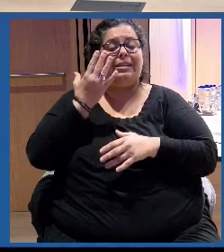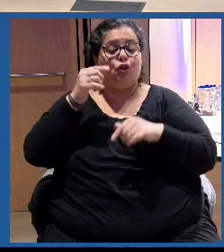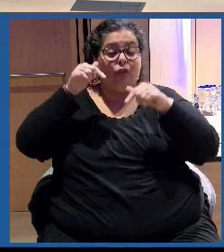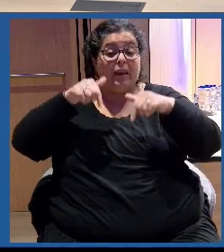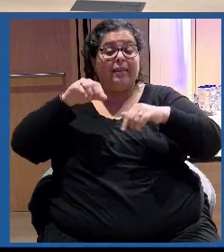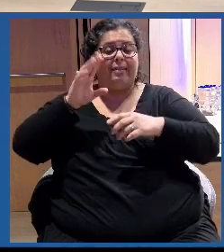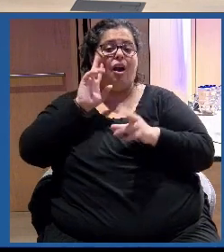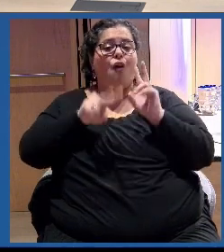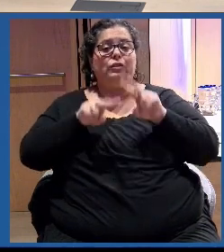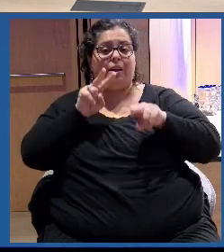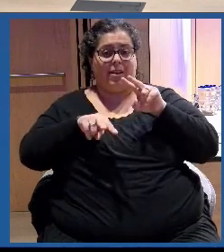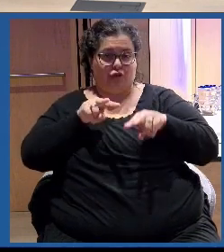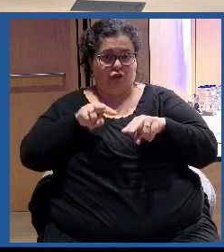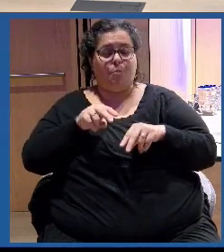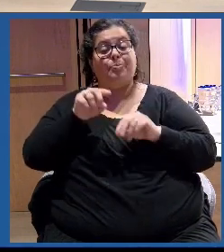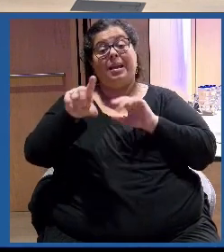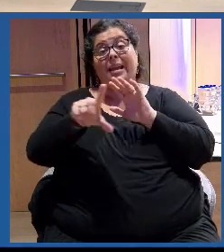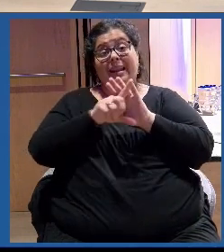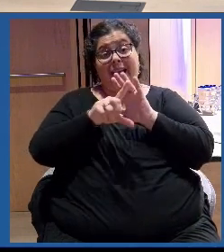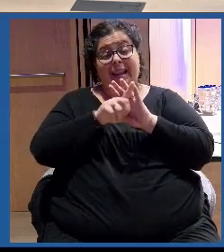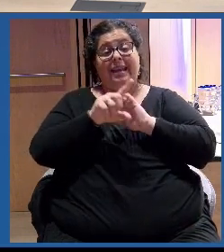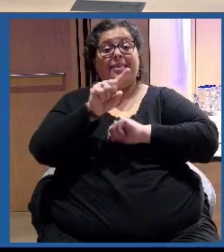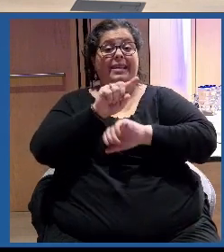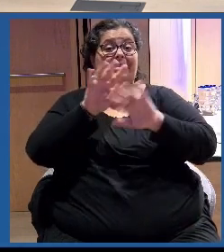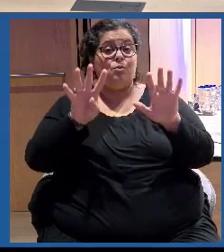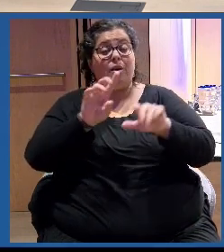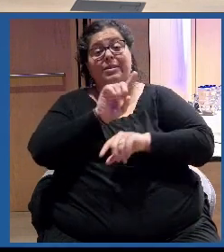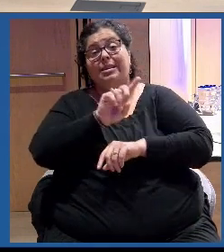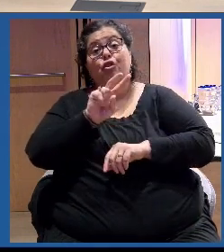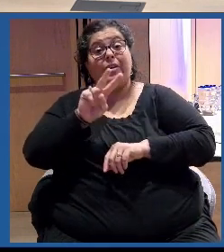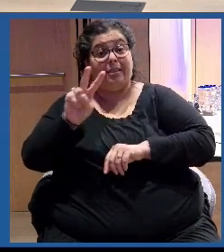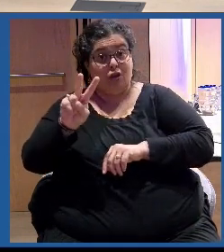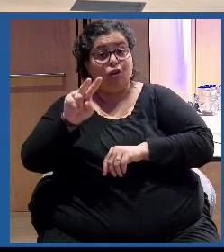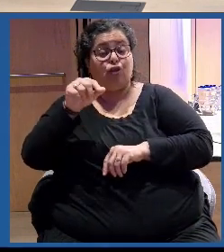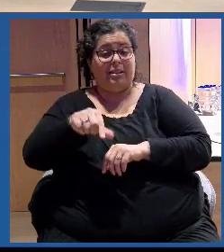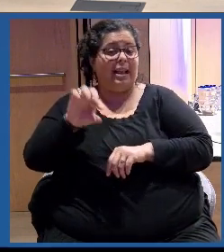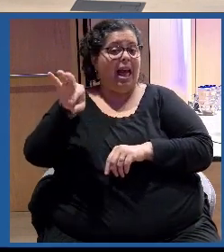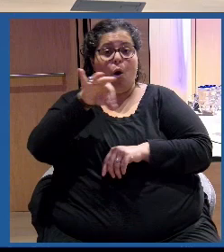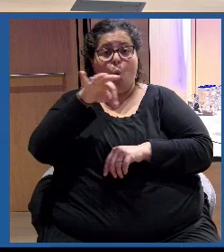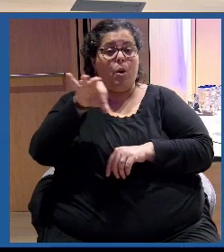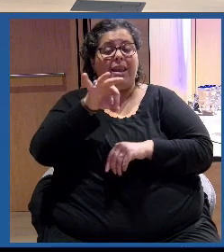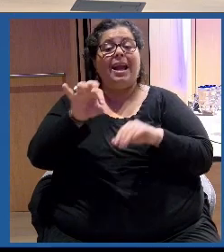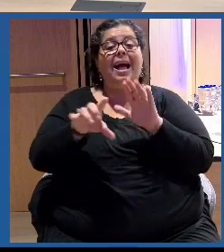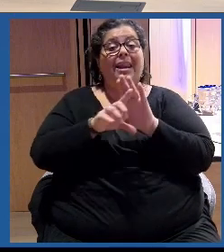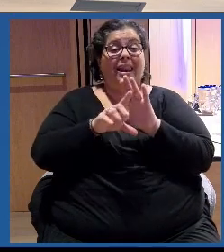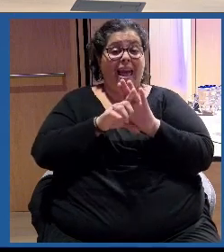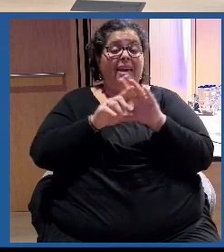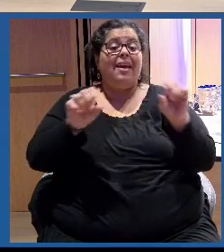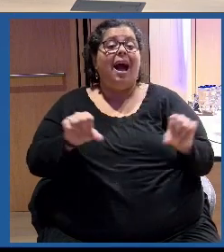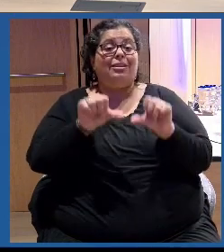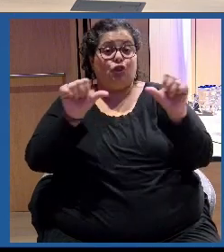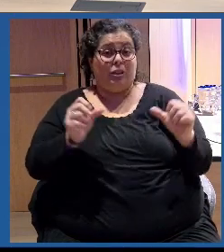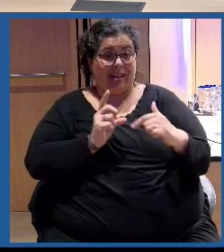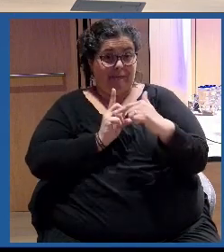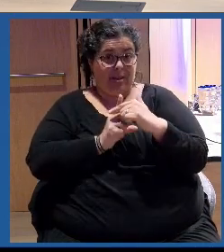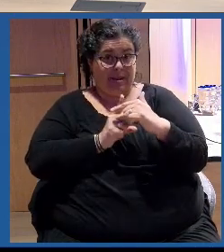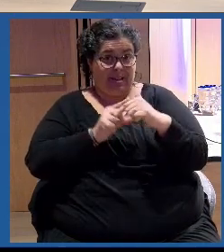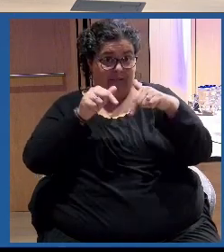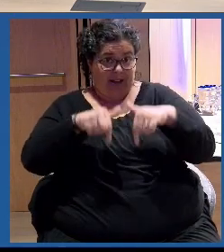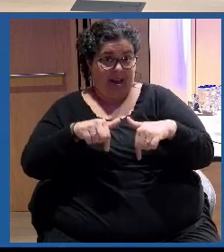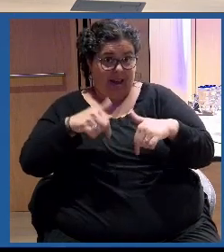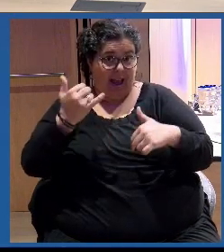observatorio. La ley 19.122 es la única ley de acciones afirmativas que tenemos